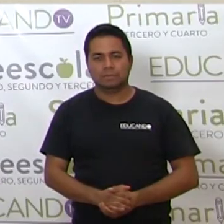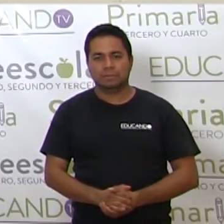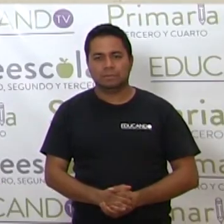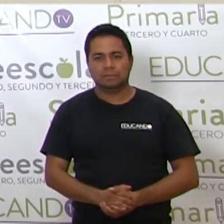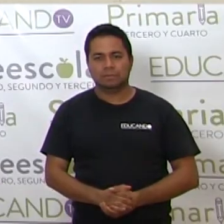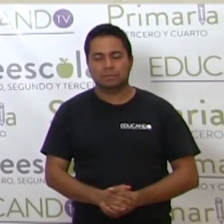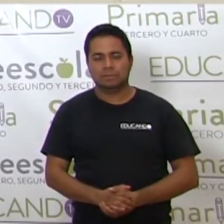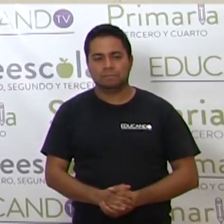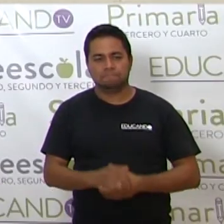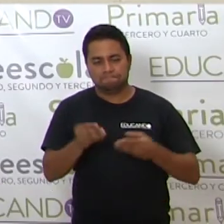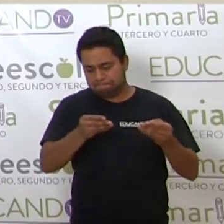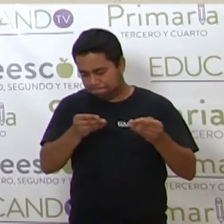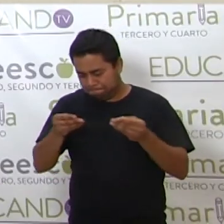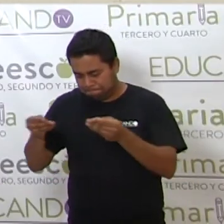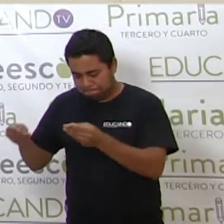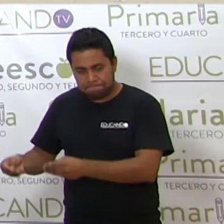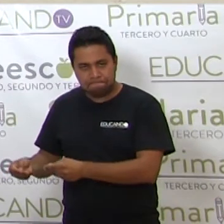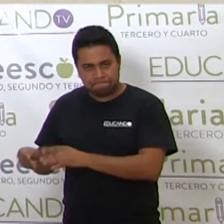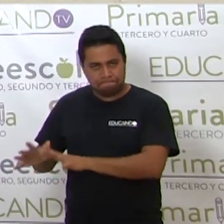por aquí